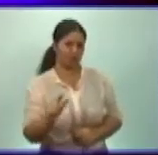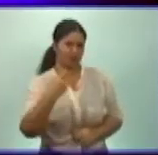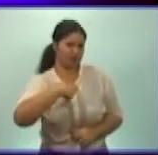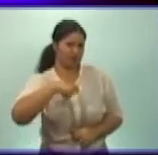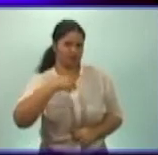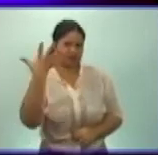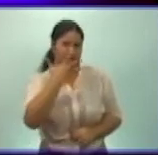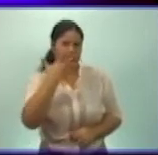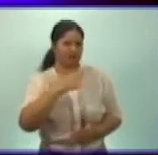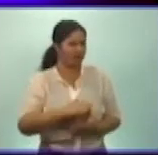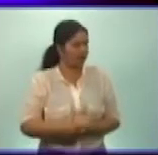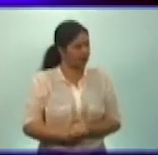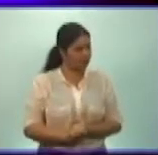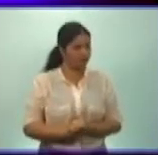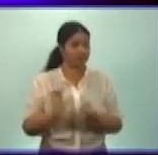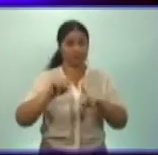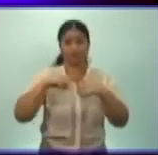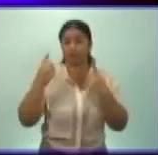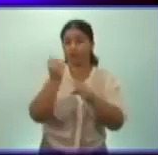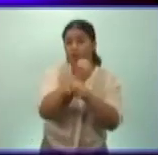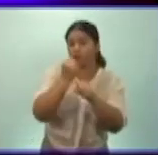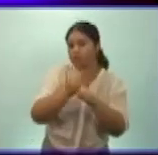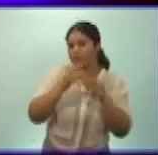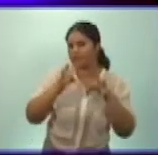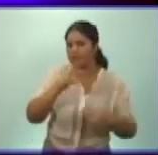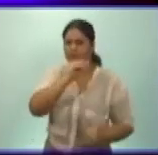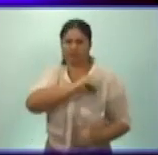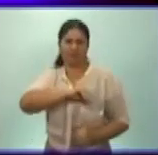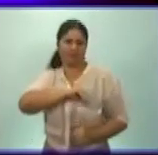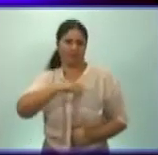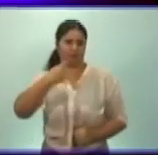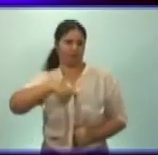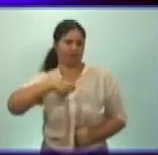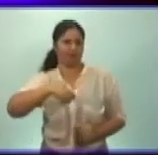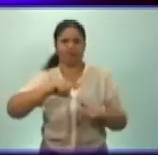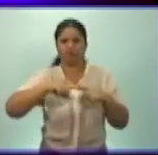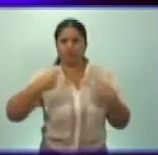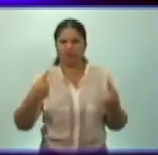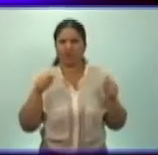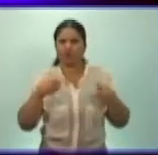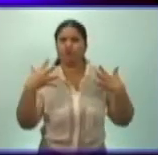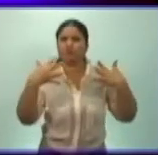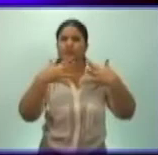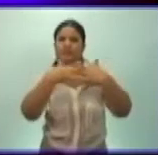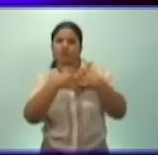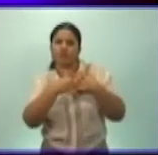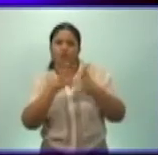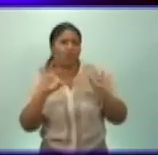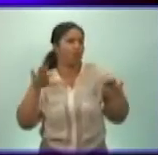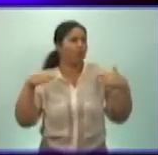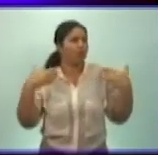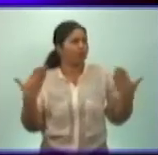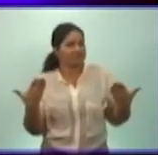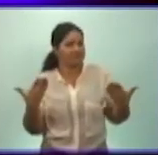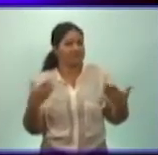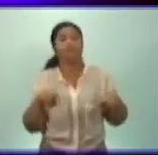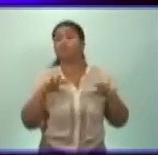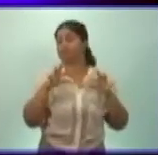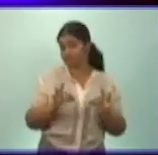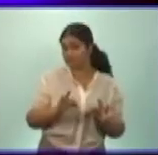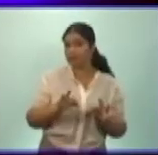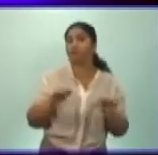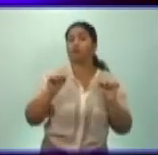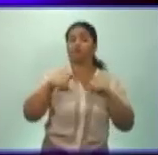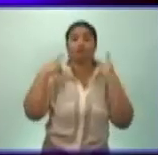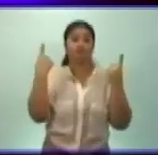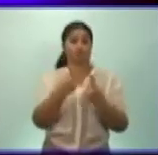ver la religión, la falsa devoción con este personaje? Por supuesto que sí. Pero todos esos elementos, como ya he